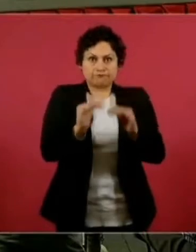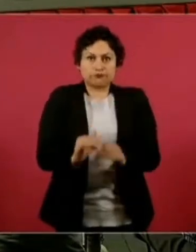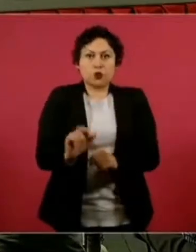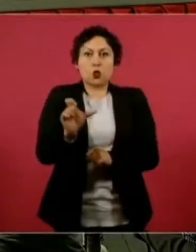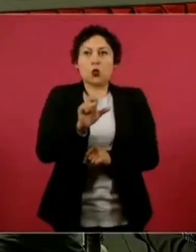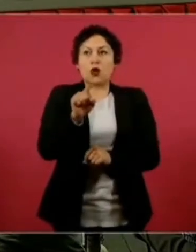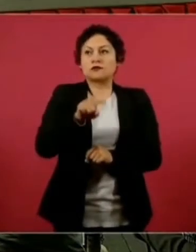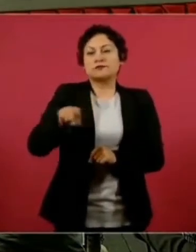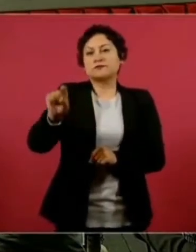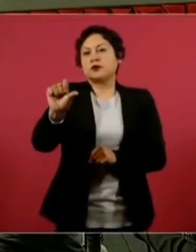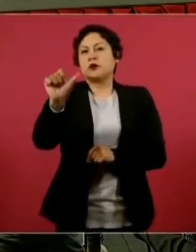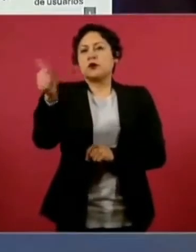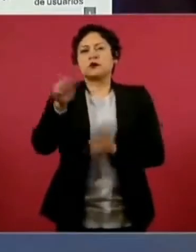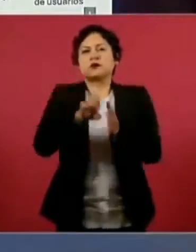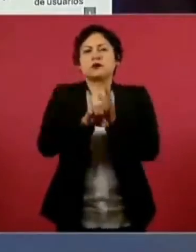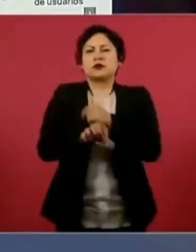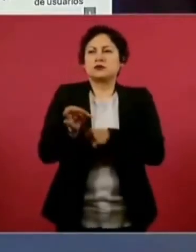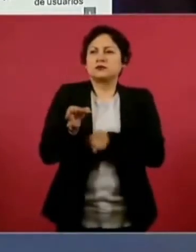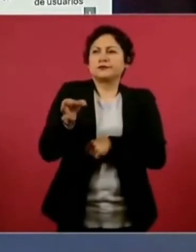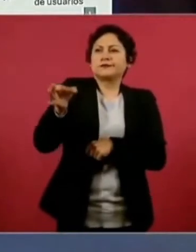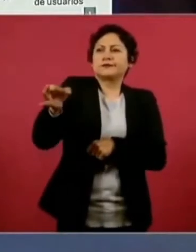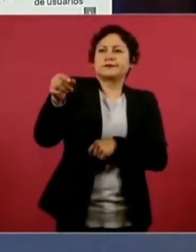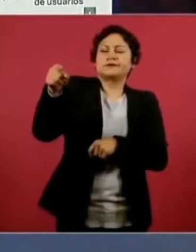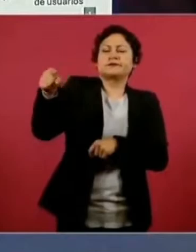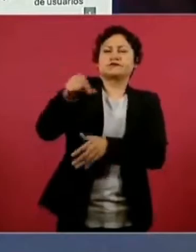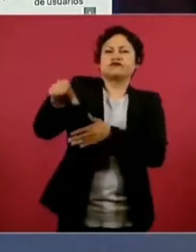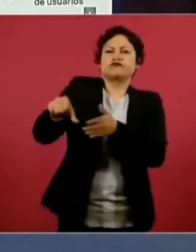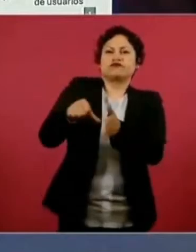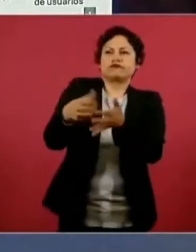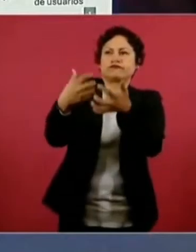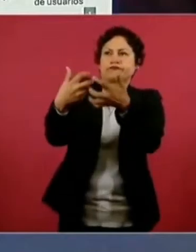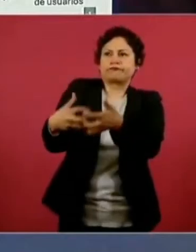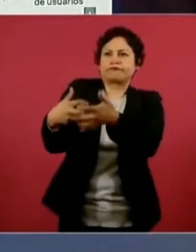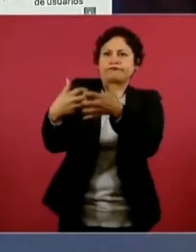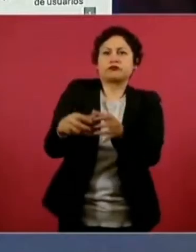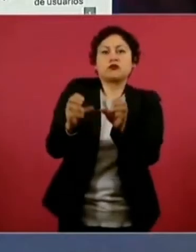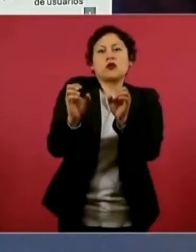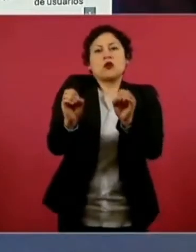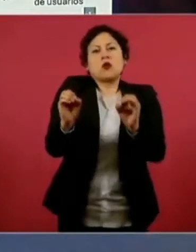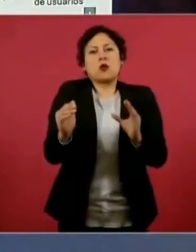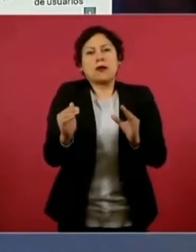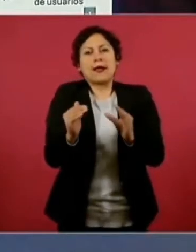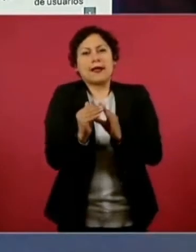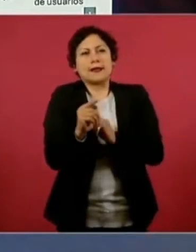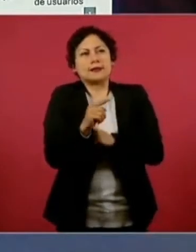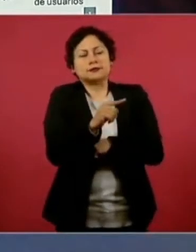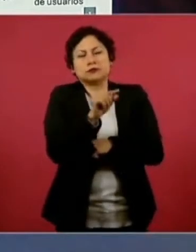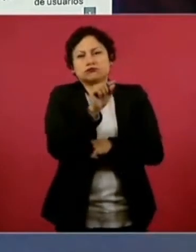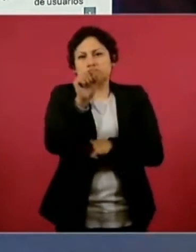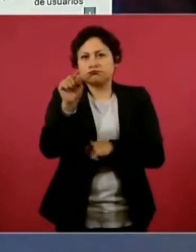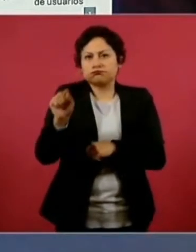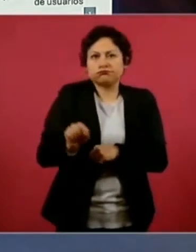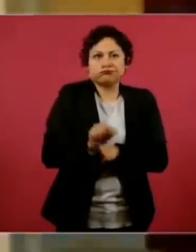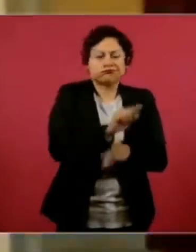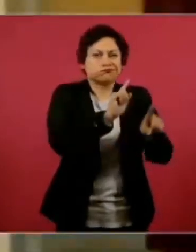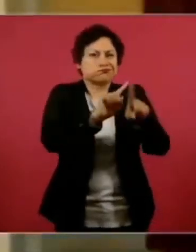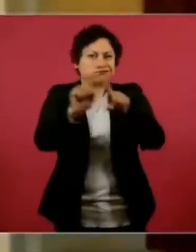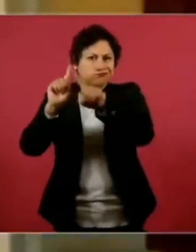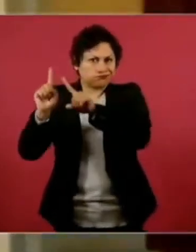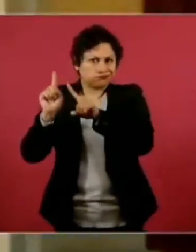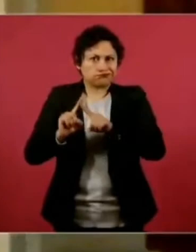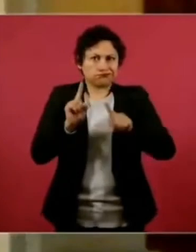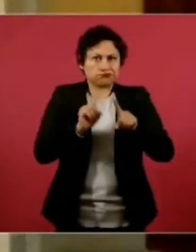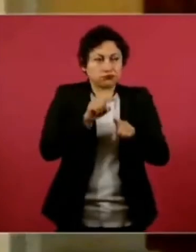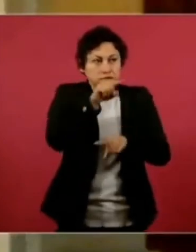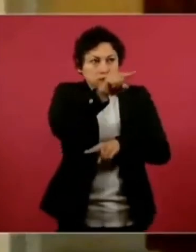que pudieran ser municipios, centros industriales o cualquier casa de cualquier familia que tenga